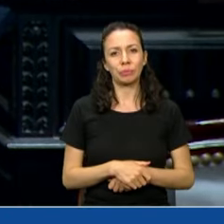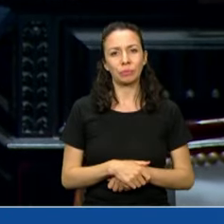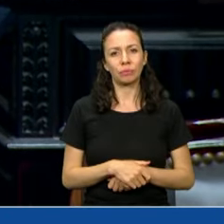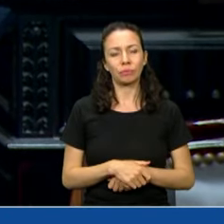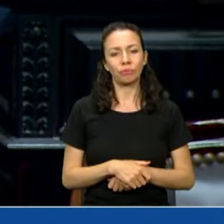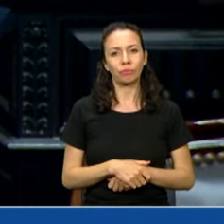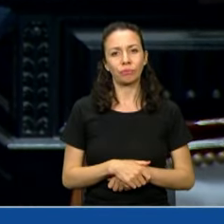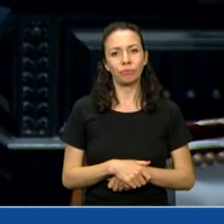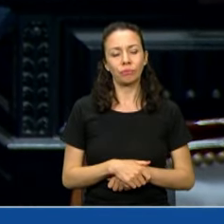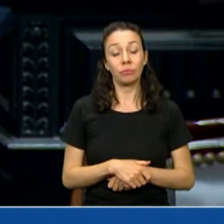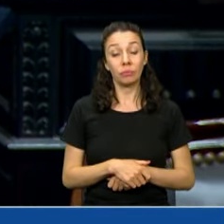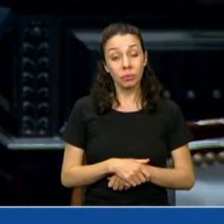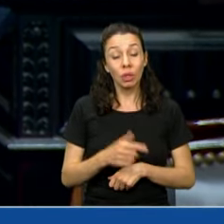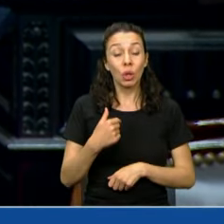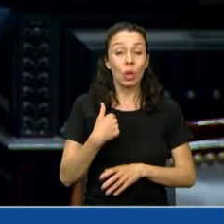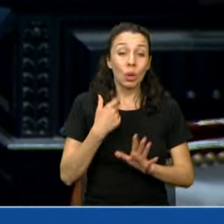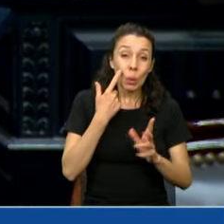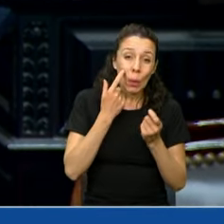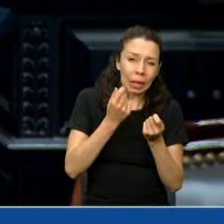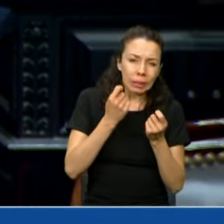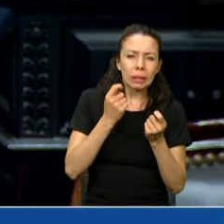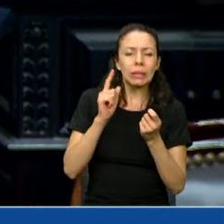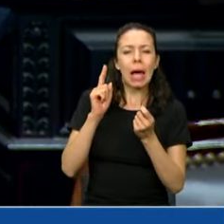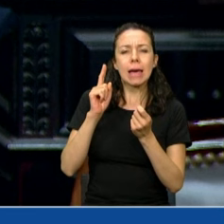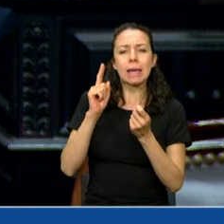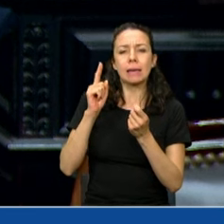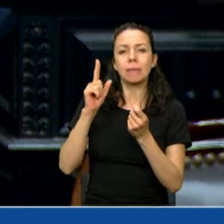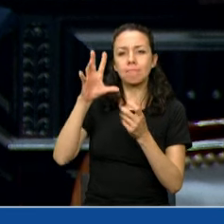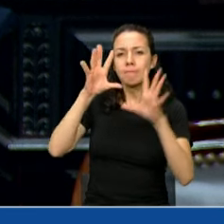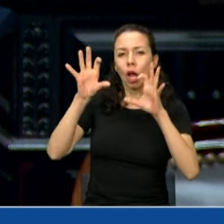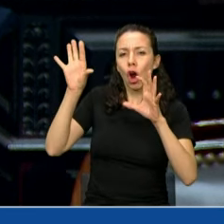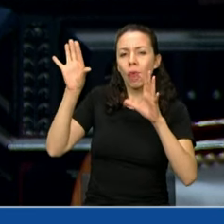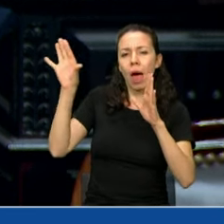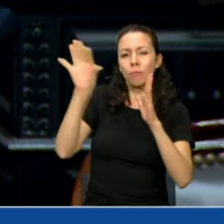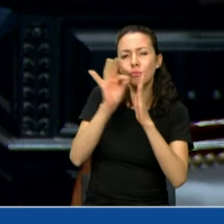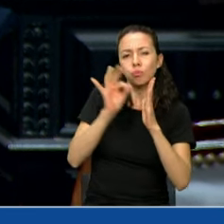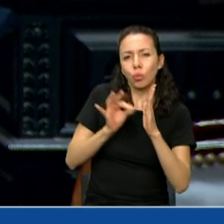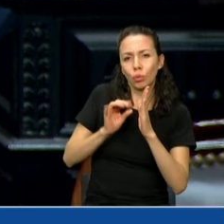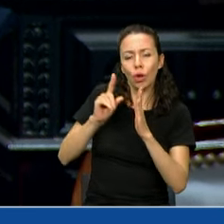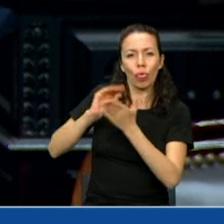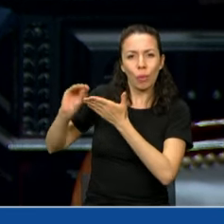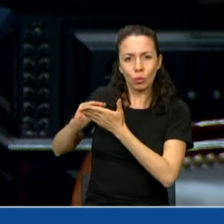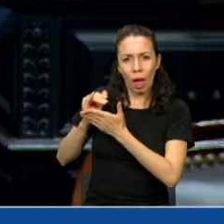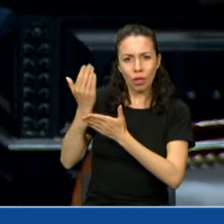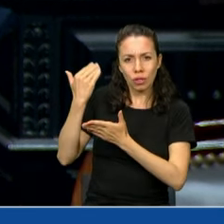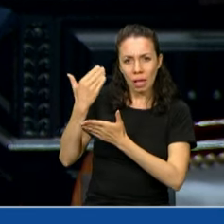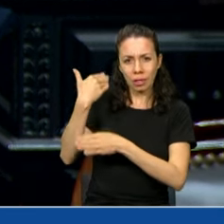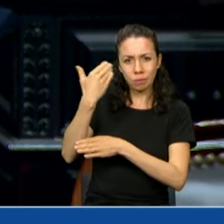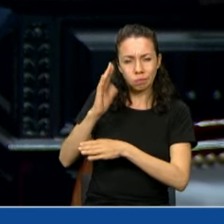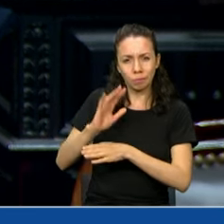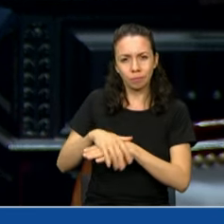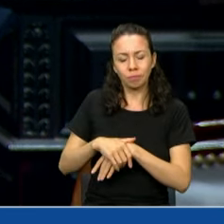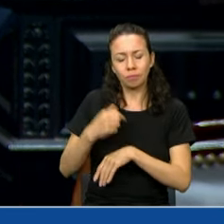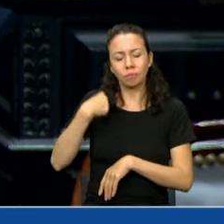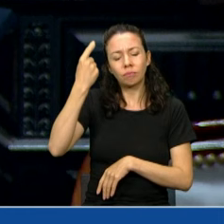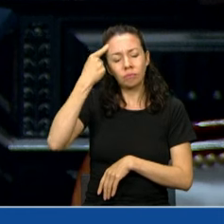a intentar retomar algunos puntos de los diputados que me antecedieron en el uso de la palabra y preguntar por estamos